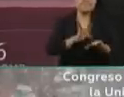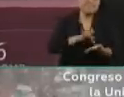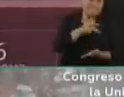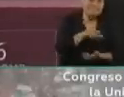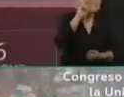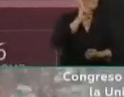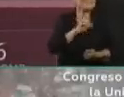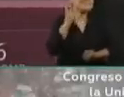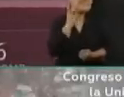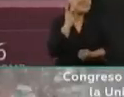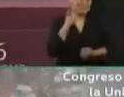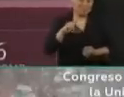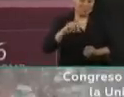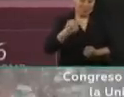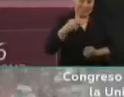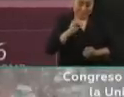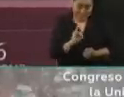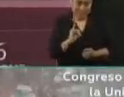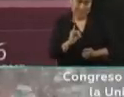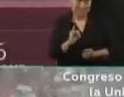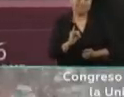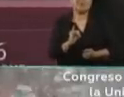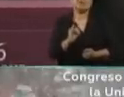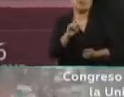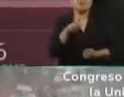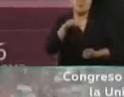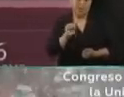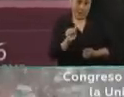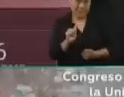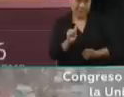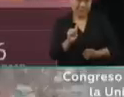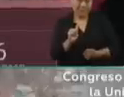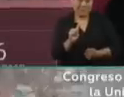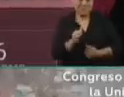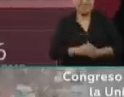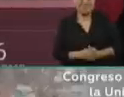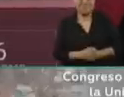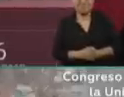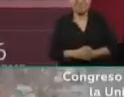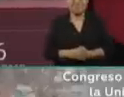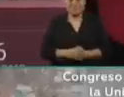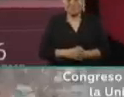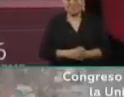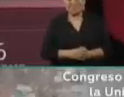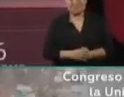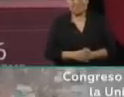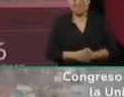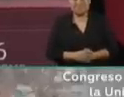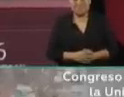Agradecemos a la diputada Noemí Berice Luna Ayala su